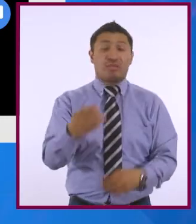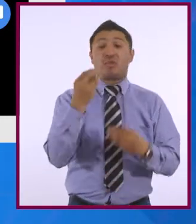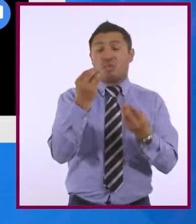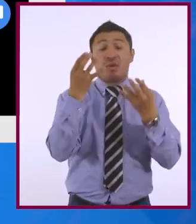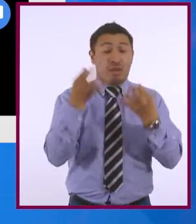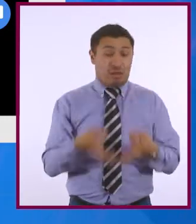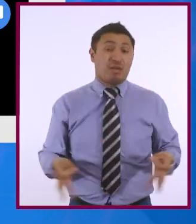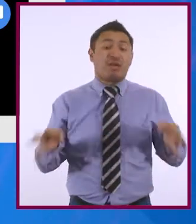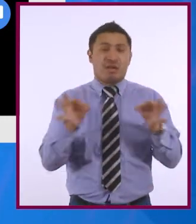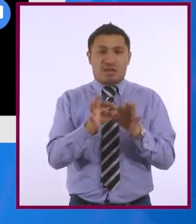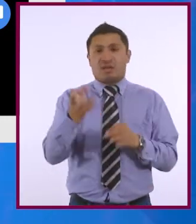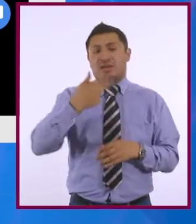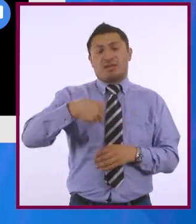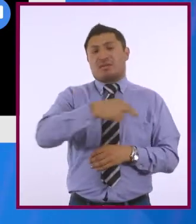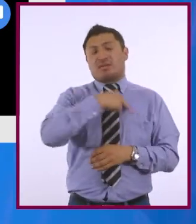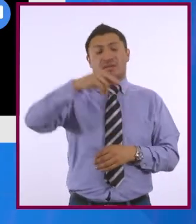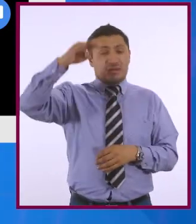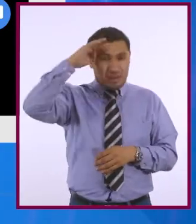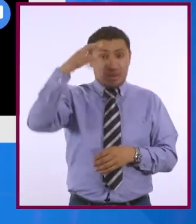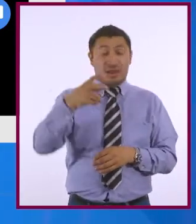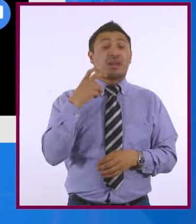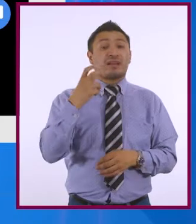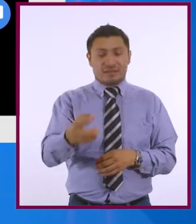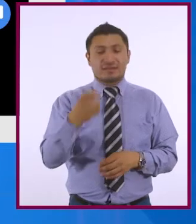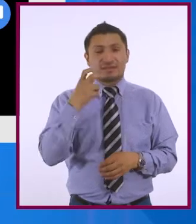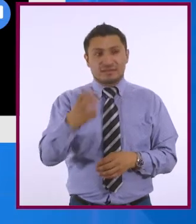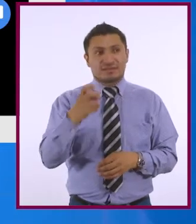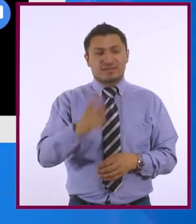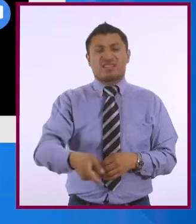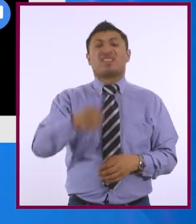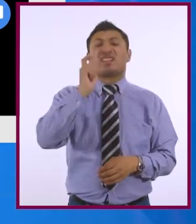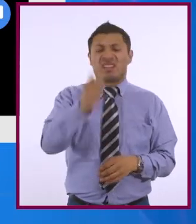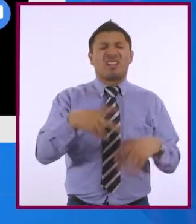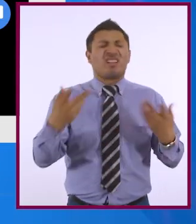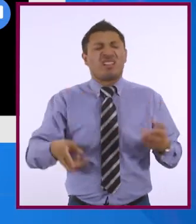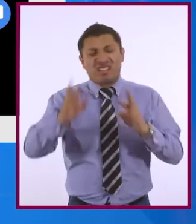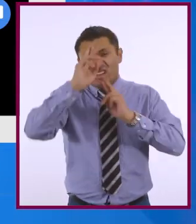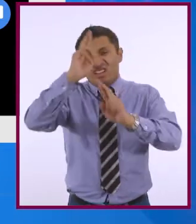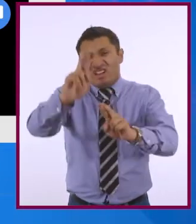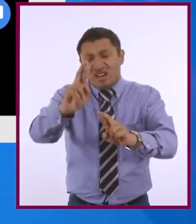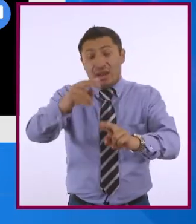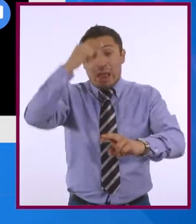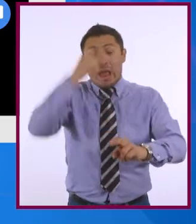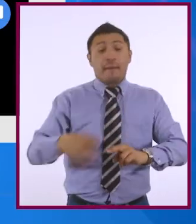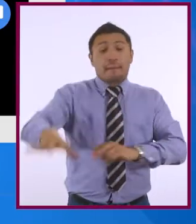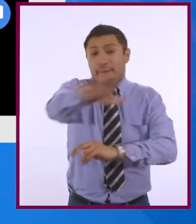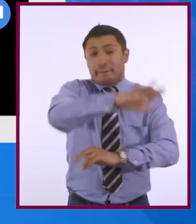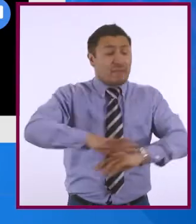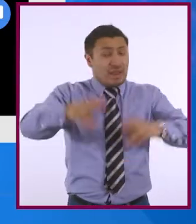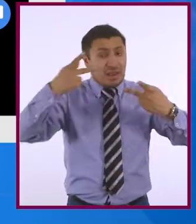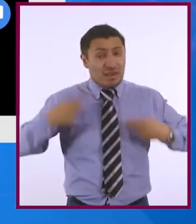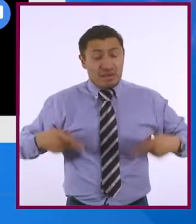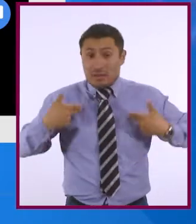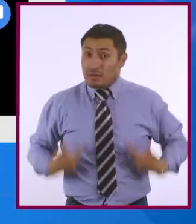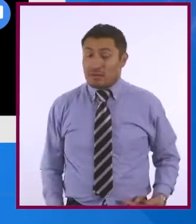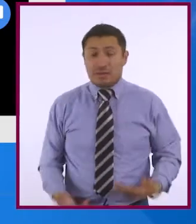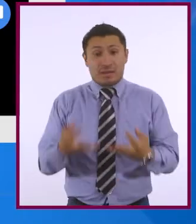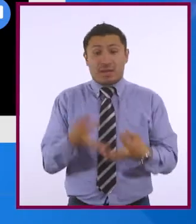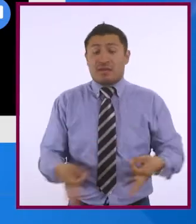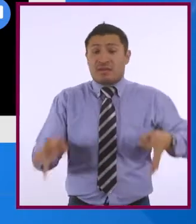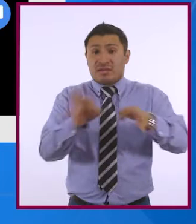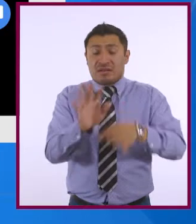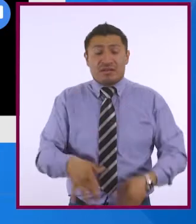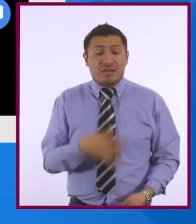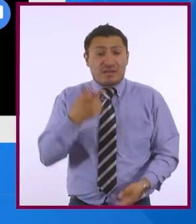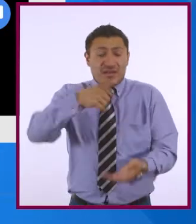importante que pensemos justo qué significa el respeto y para todos los humanos es importante sentirse parte de